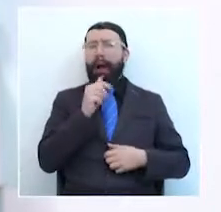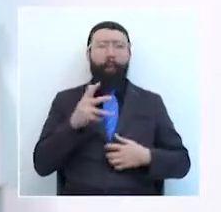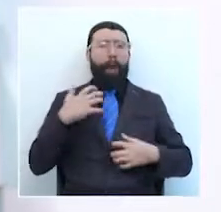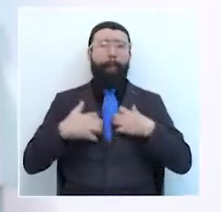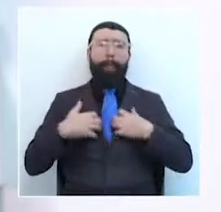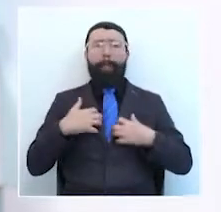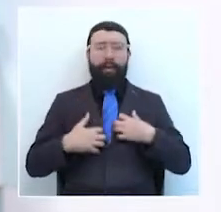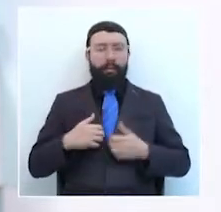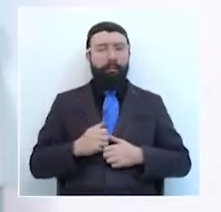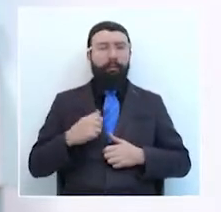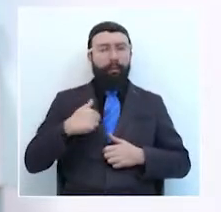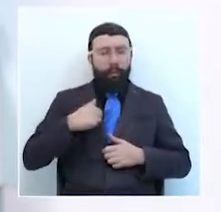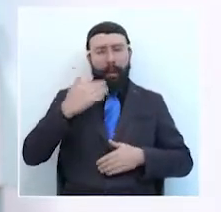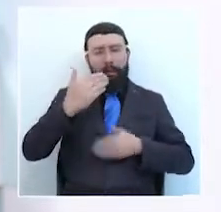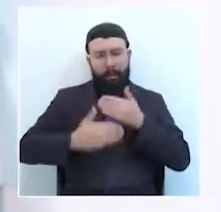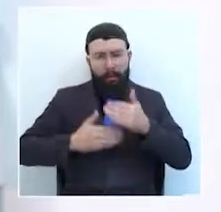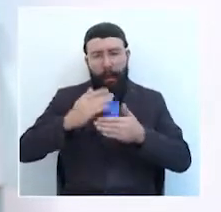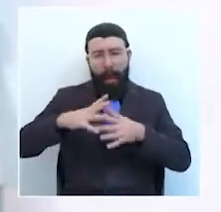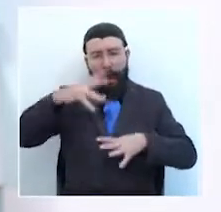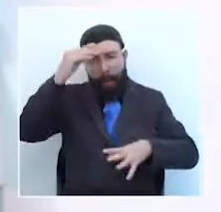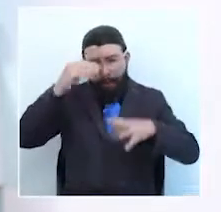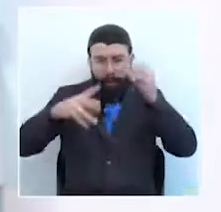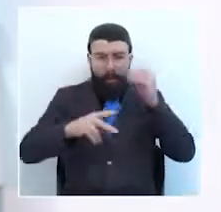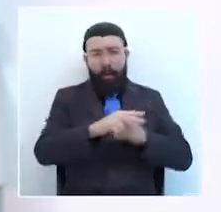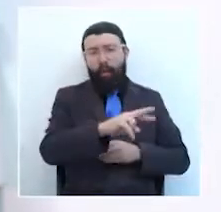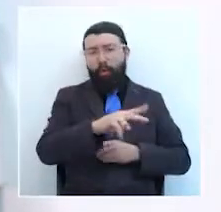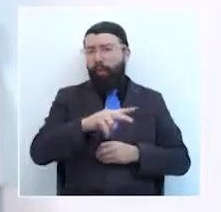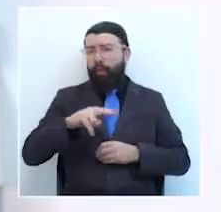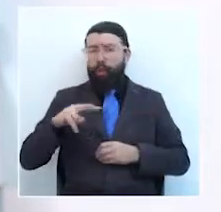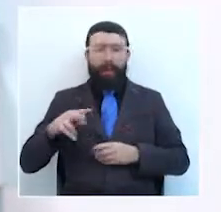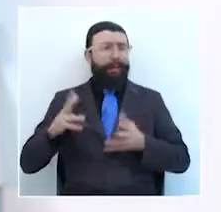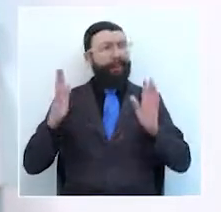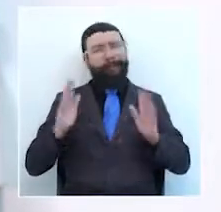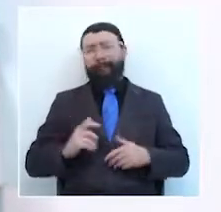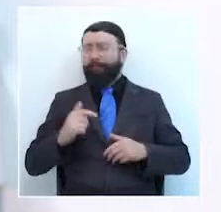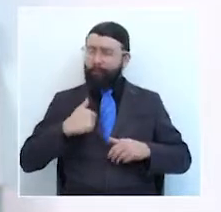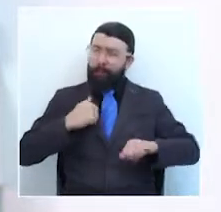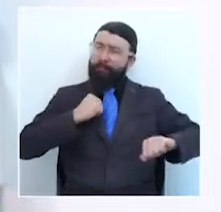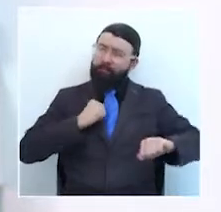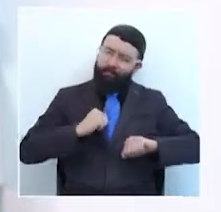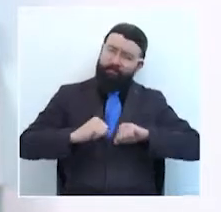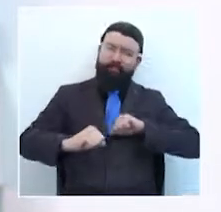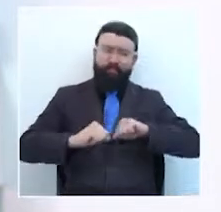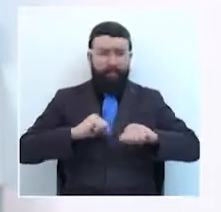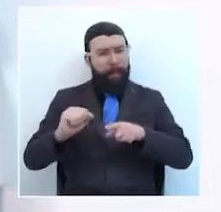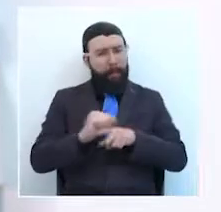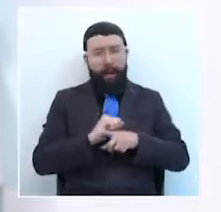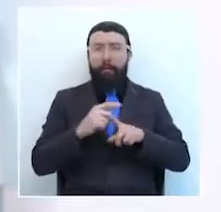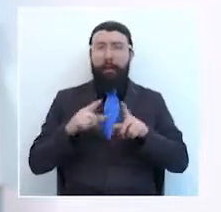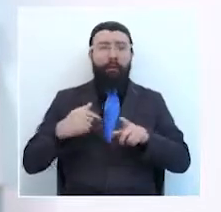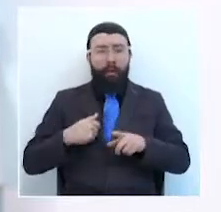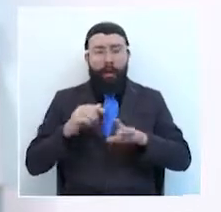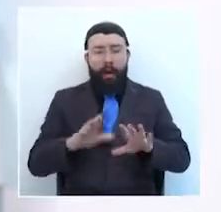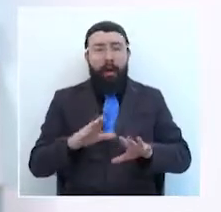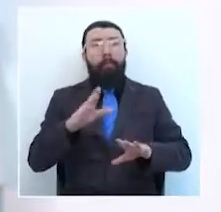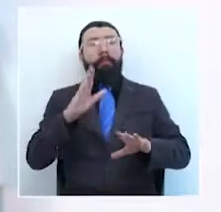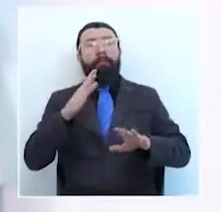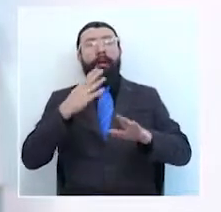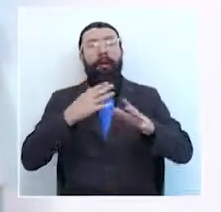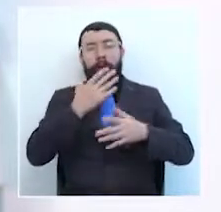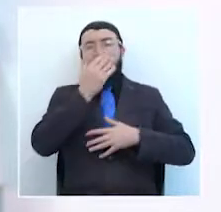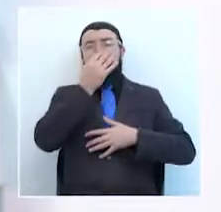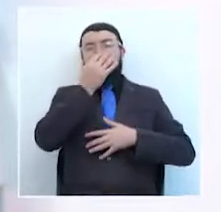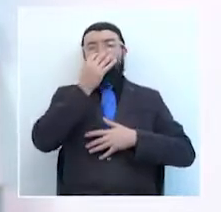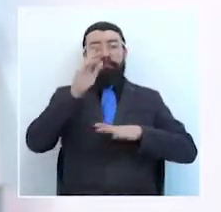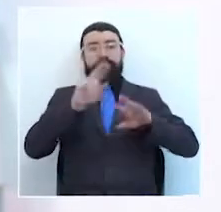fobia al agua estoy aprendiendo a nadar pero no logró dejarla hago los ejercicios pero a la hora de flotar y dar la patada no soy capaz